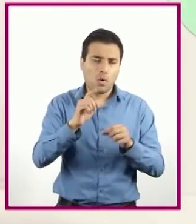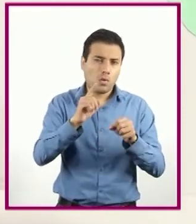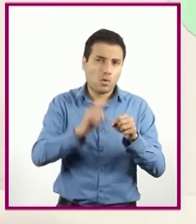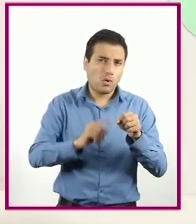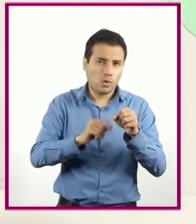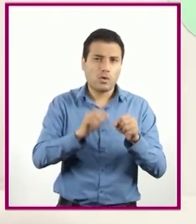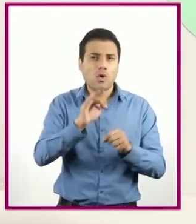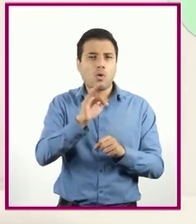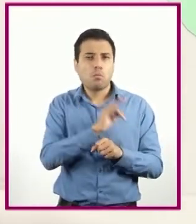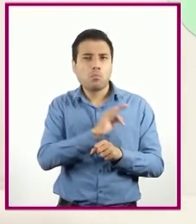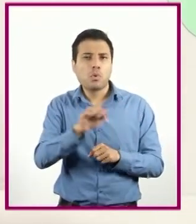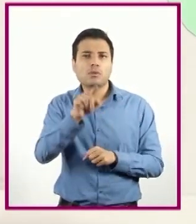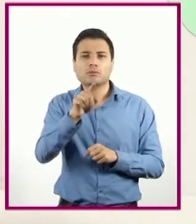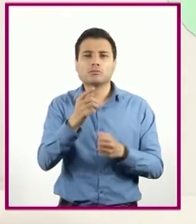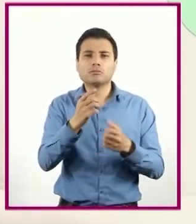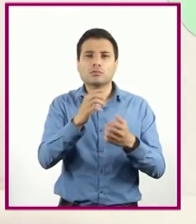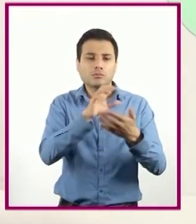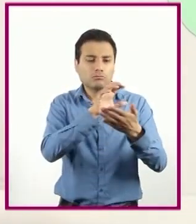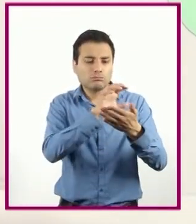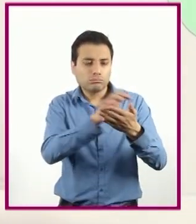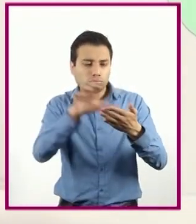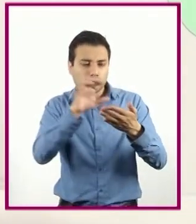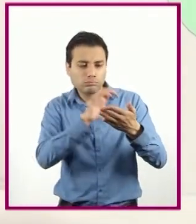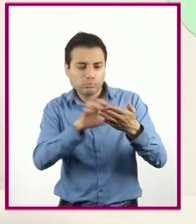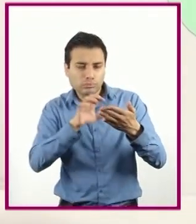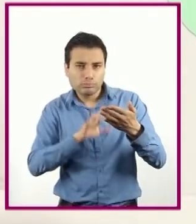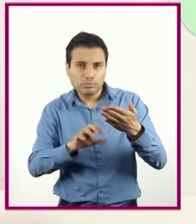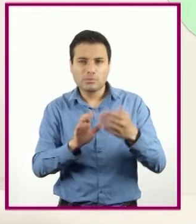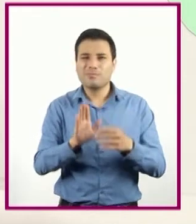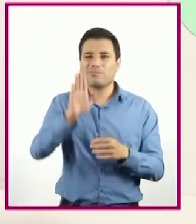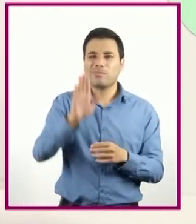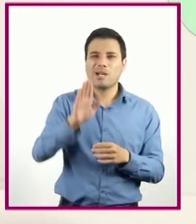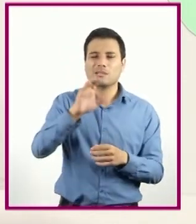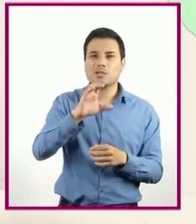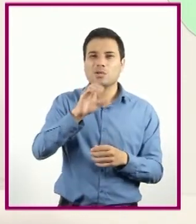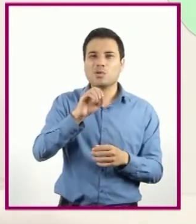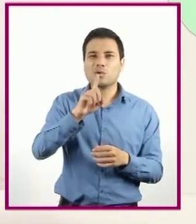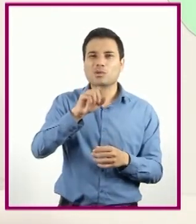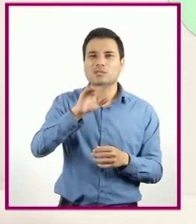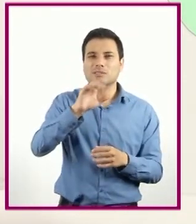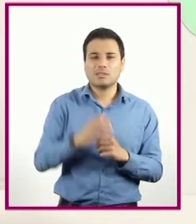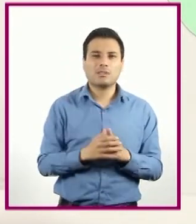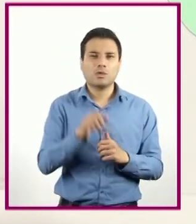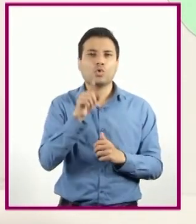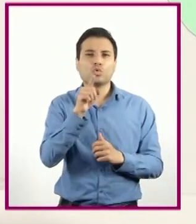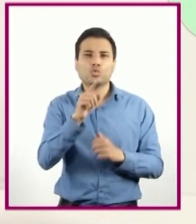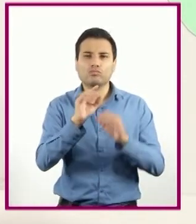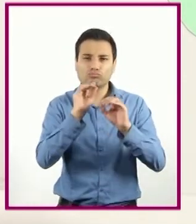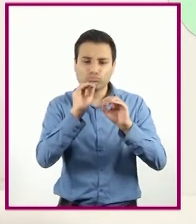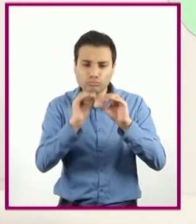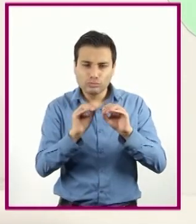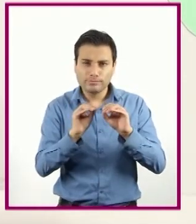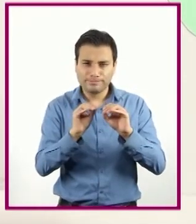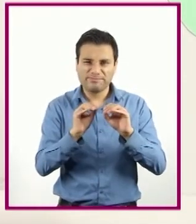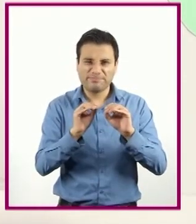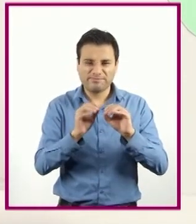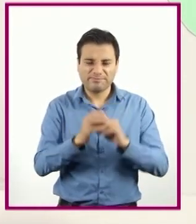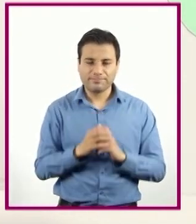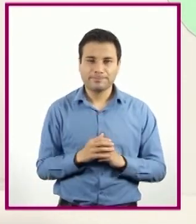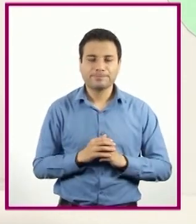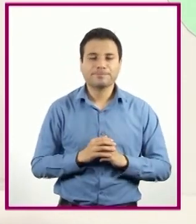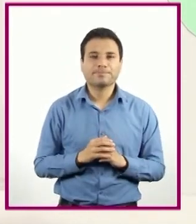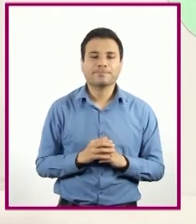dividida en secciones, simulando un códice, deberán desarrollar un aspecto de la civilización